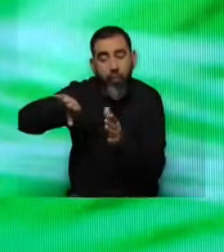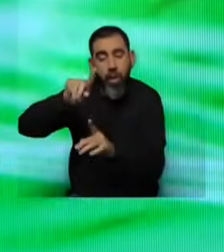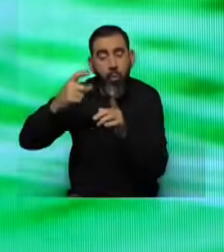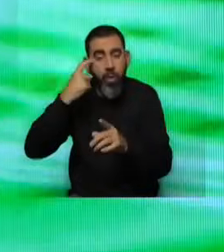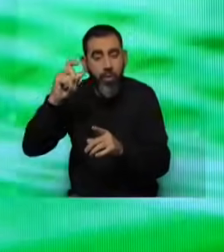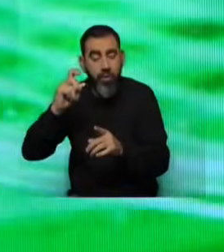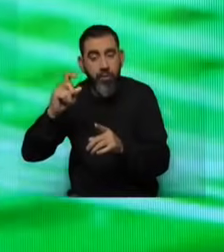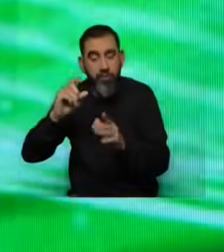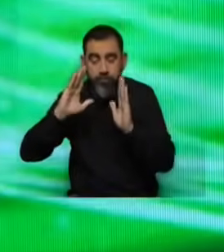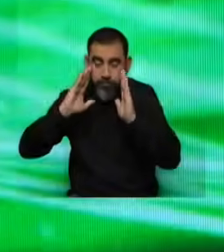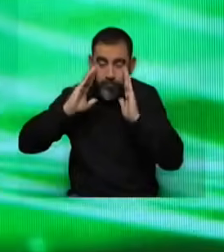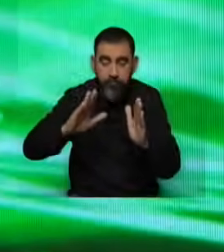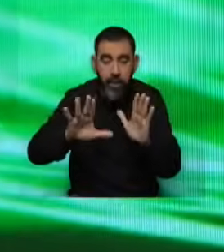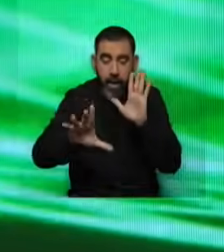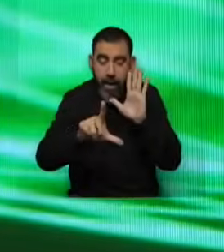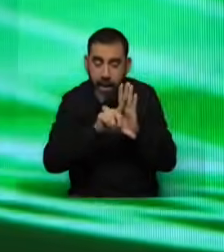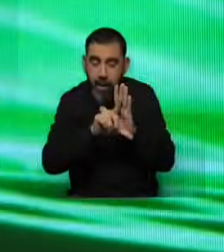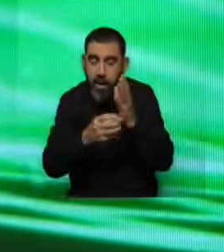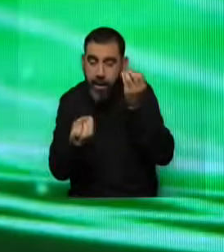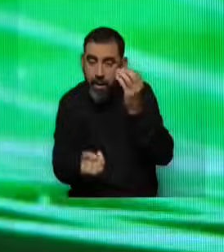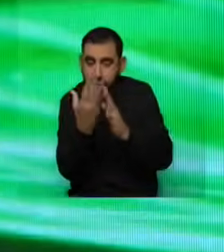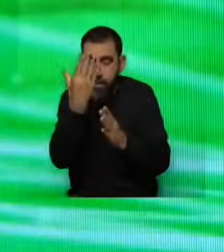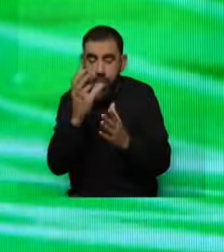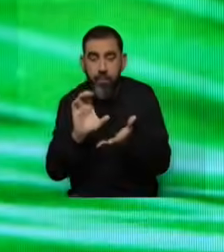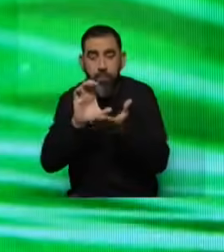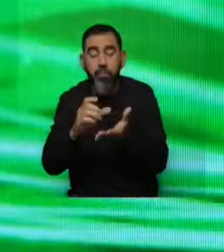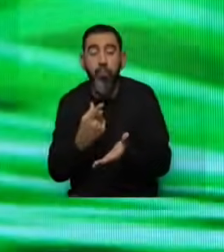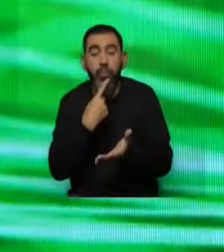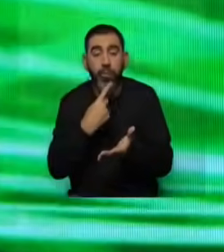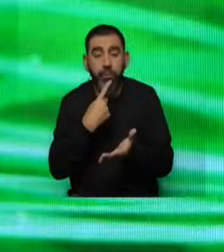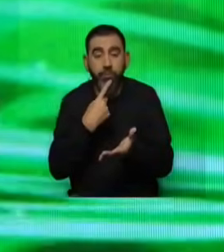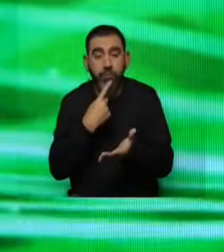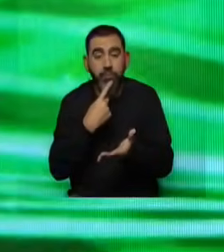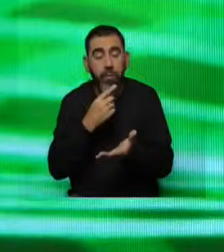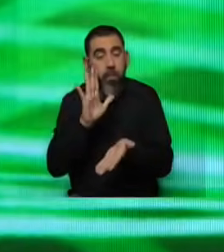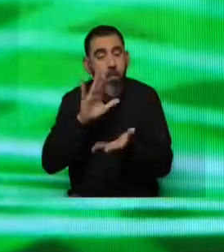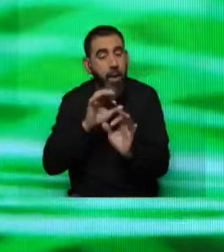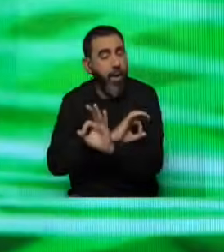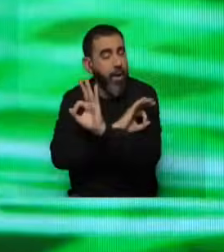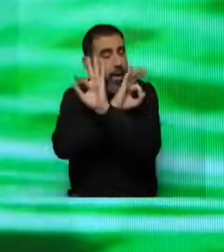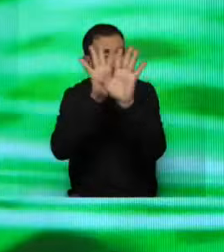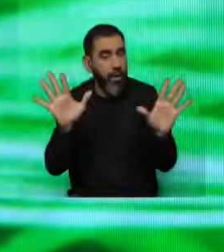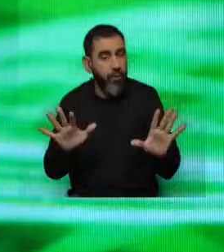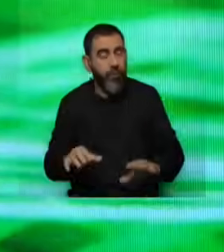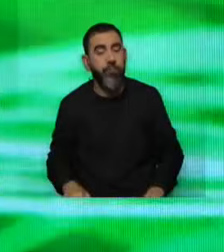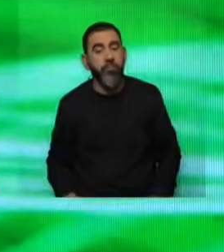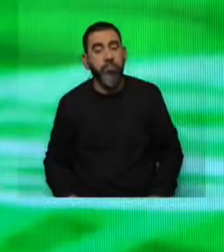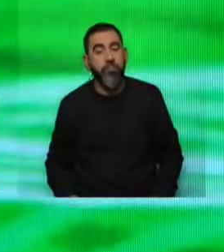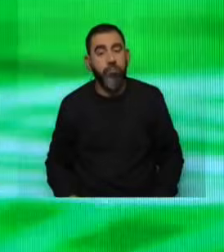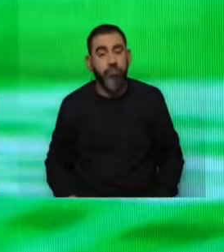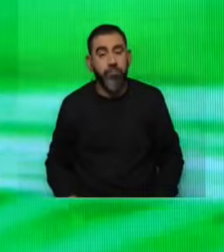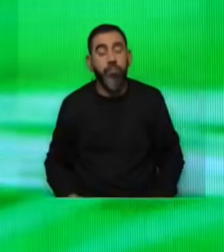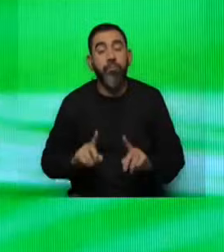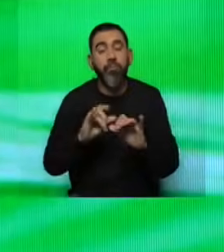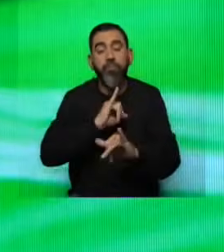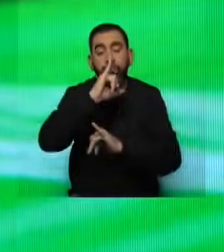iniciativas y apostemos a que el Uruguay tenga una nueva ley de financiamiento político que genere mayor transparencia Eso significa mayores niveles de